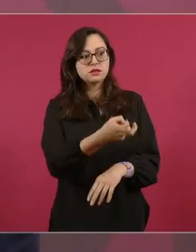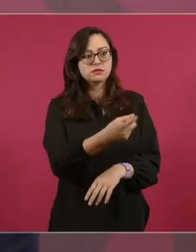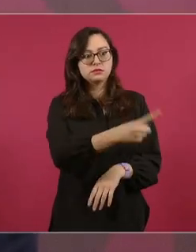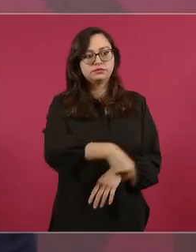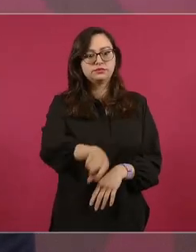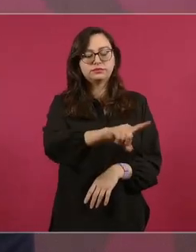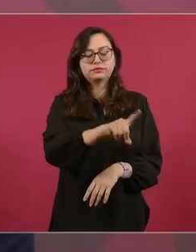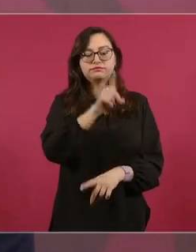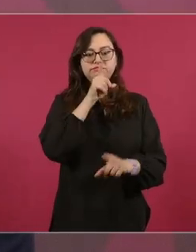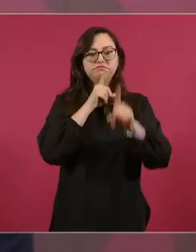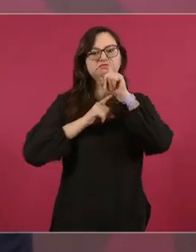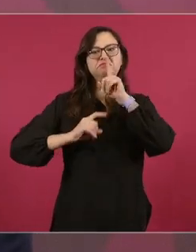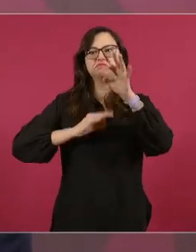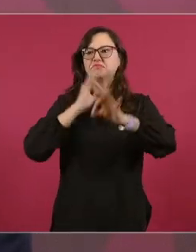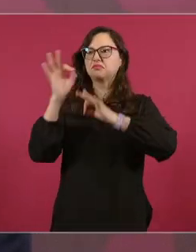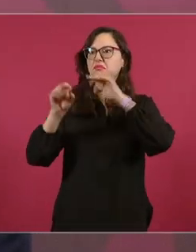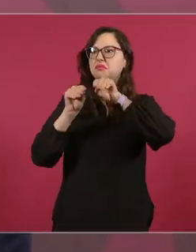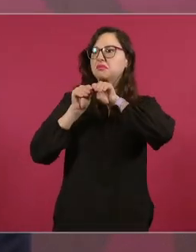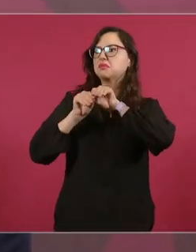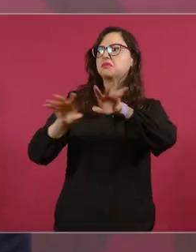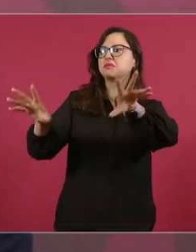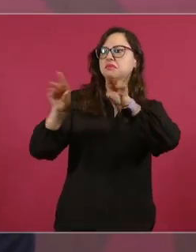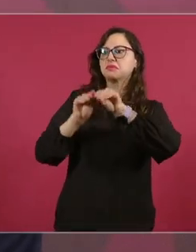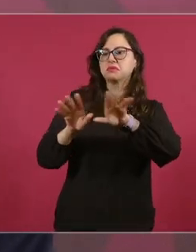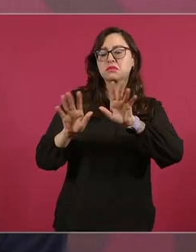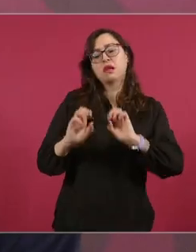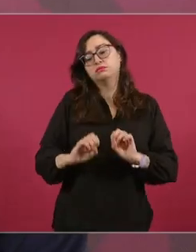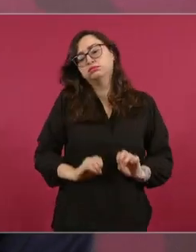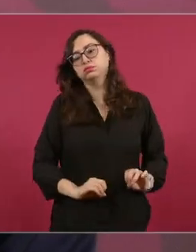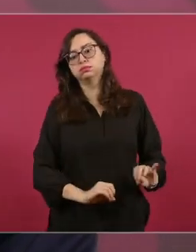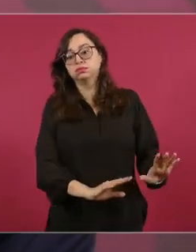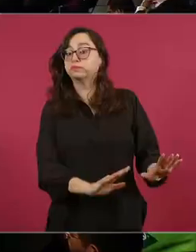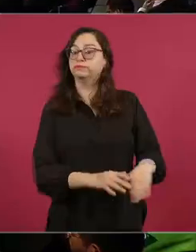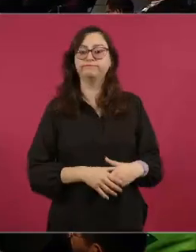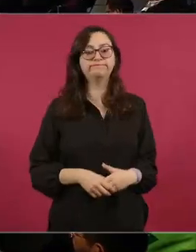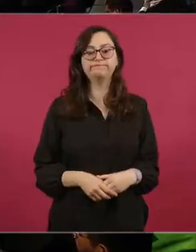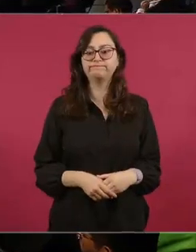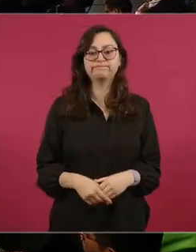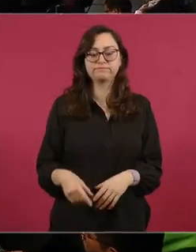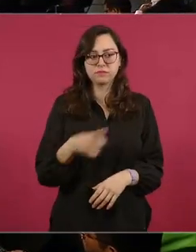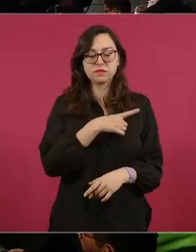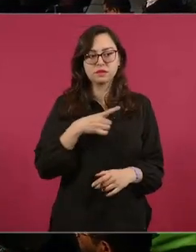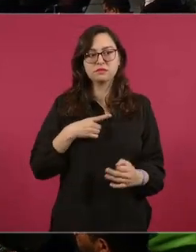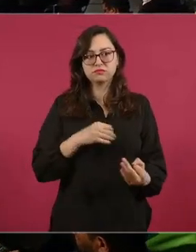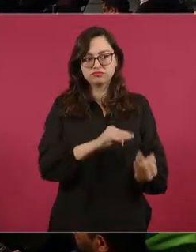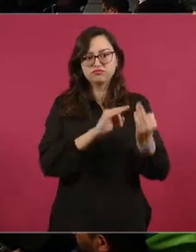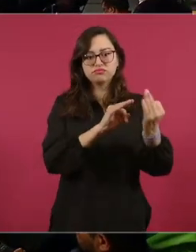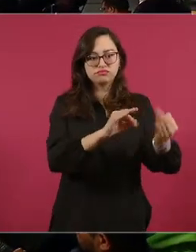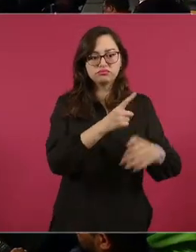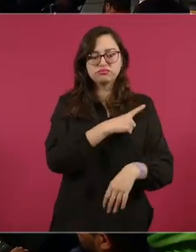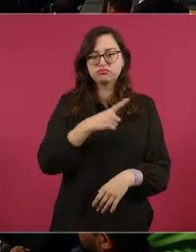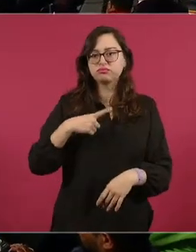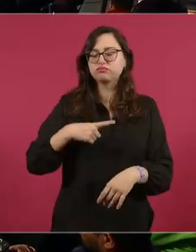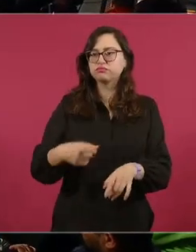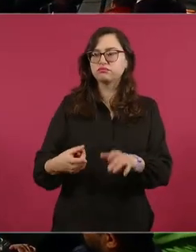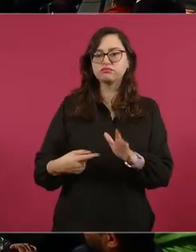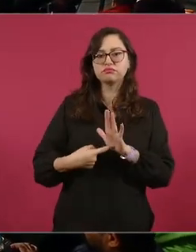el poder mediático, sobre todo el que